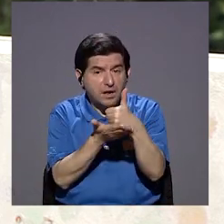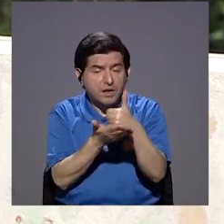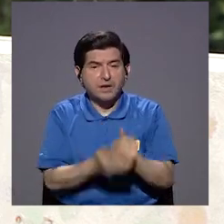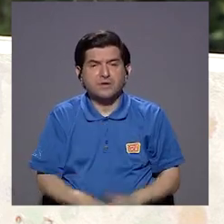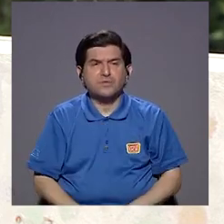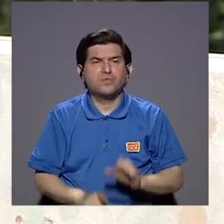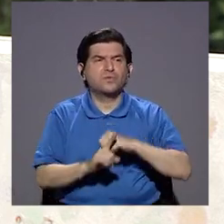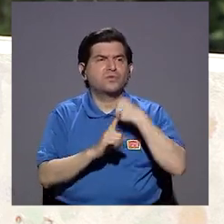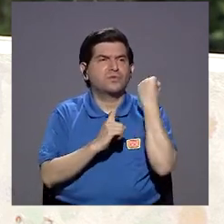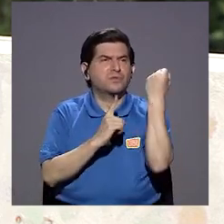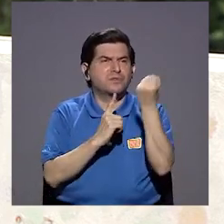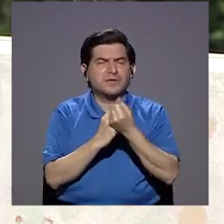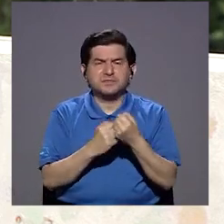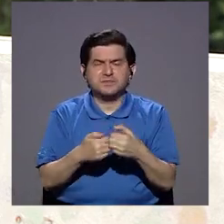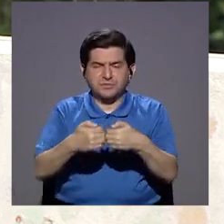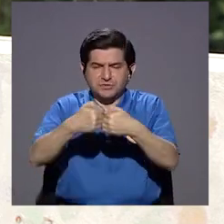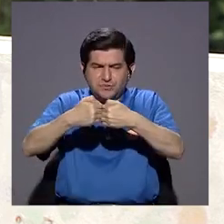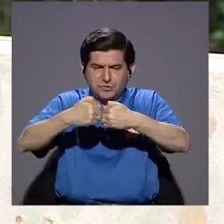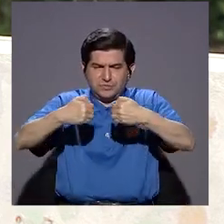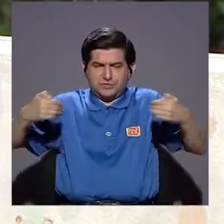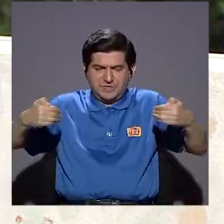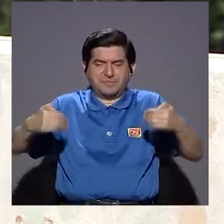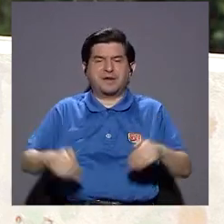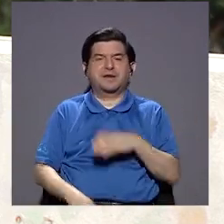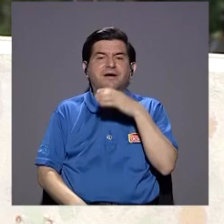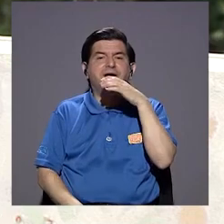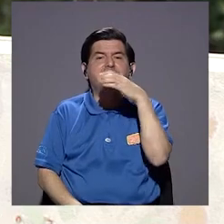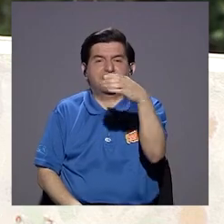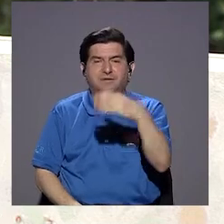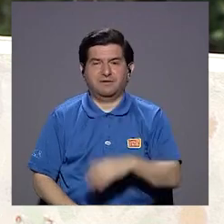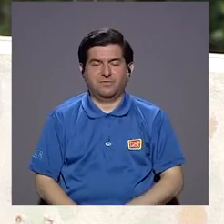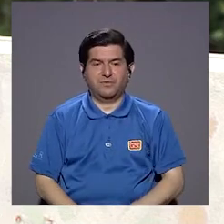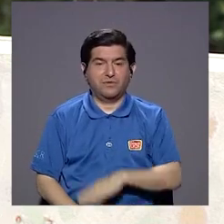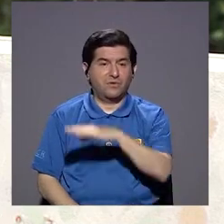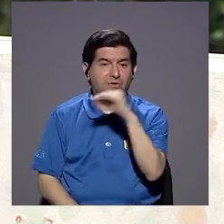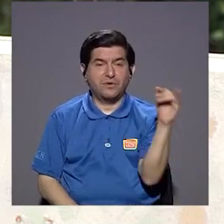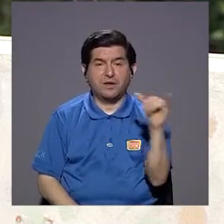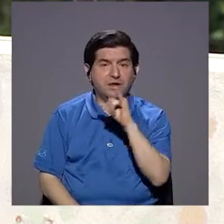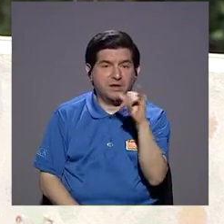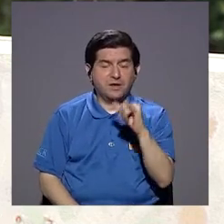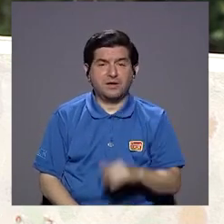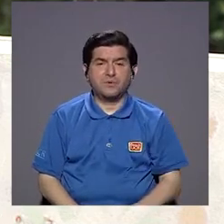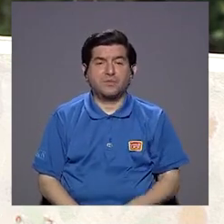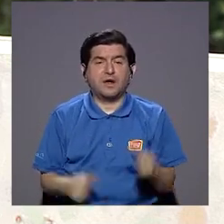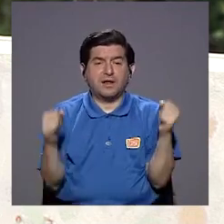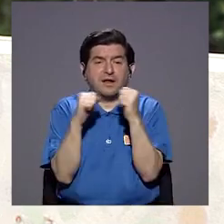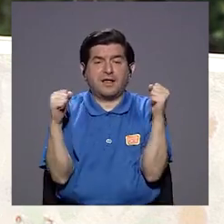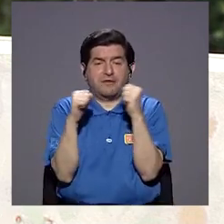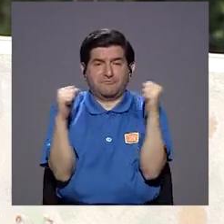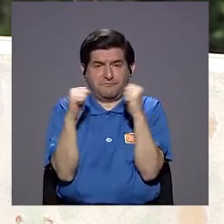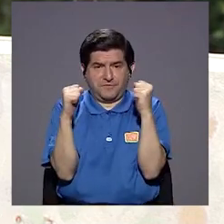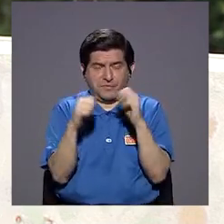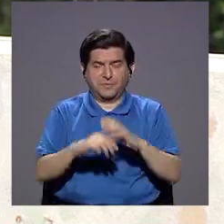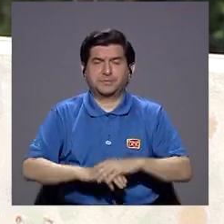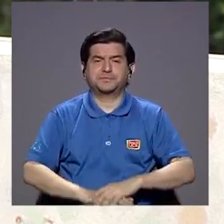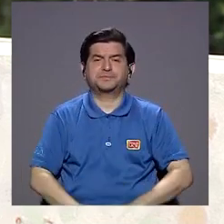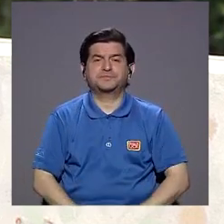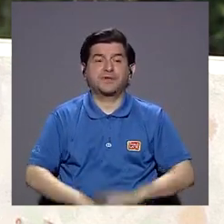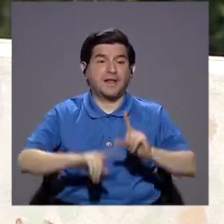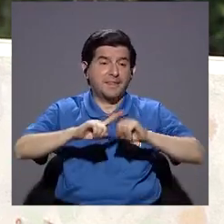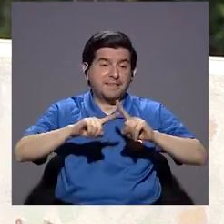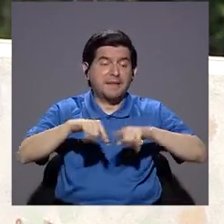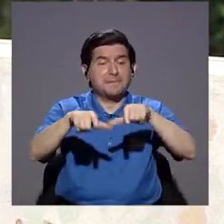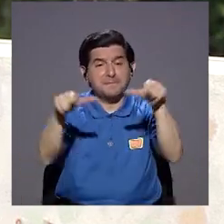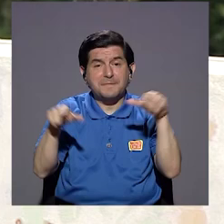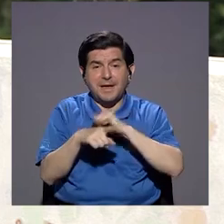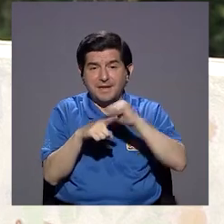para también una cuestión de aislar el calor, ¿verdad? Y el frío del piso, depende de